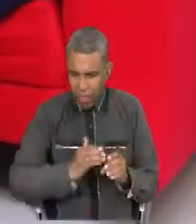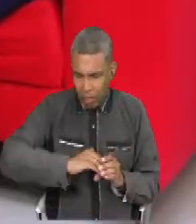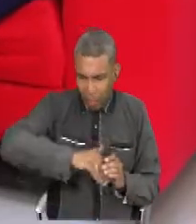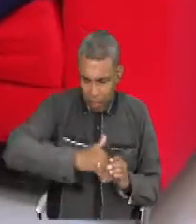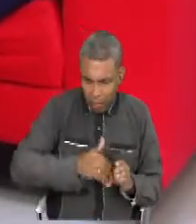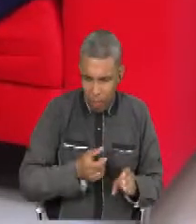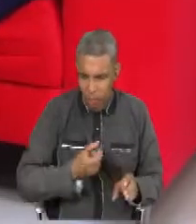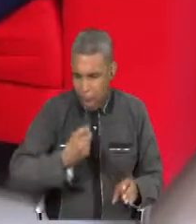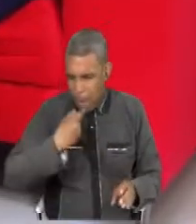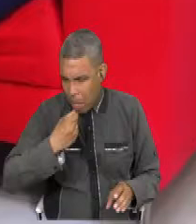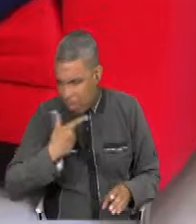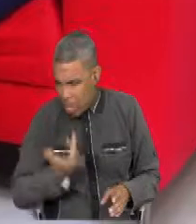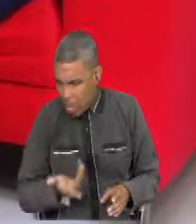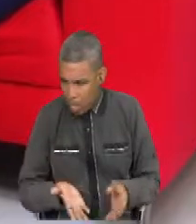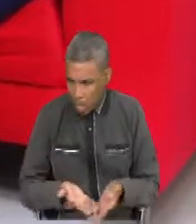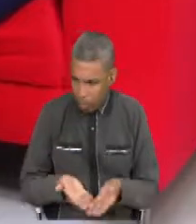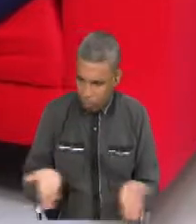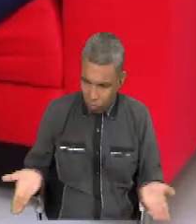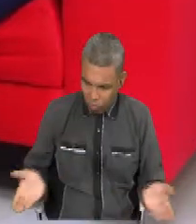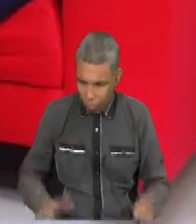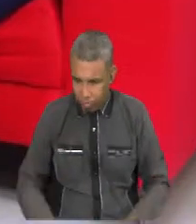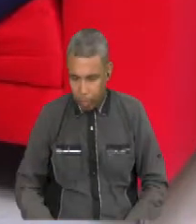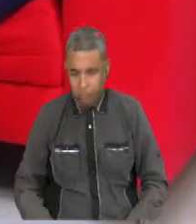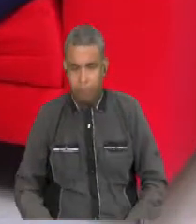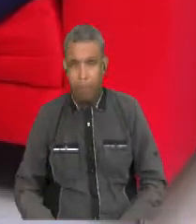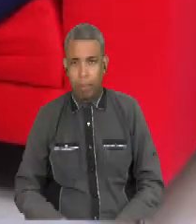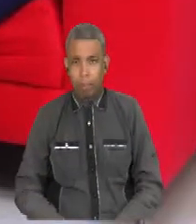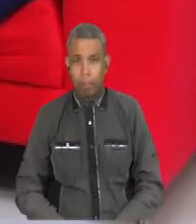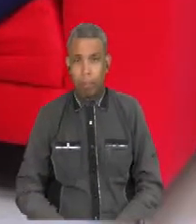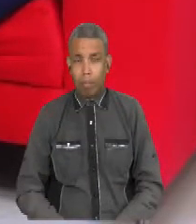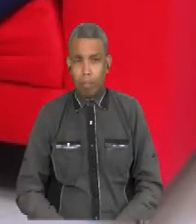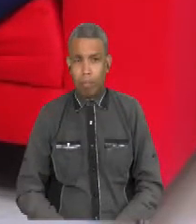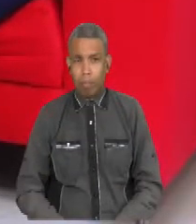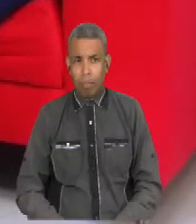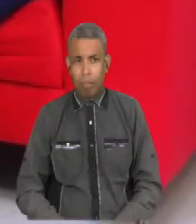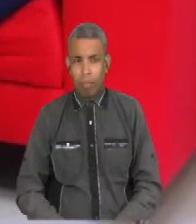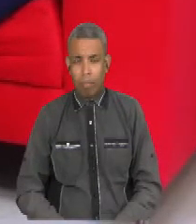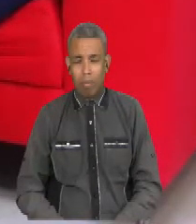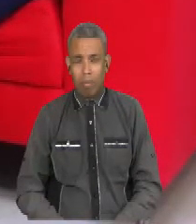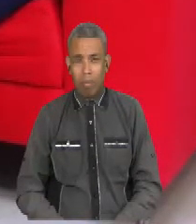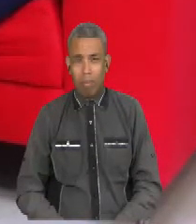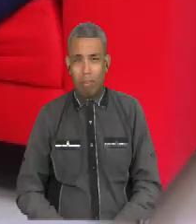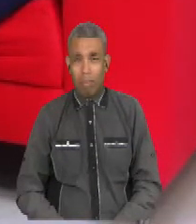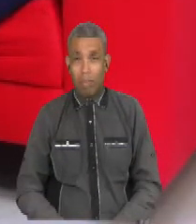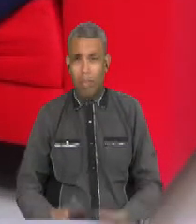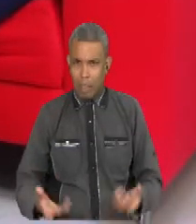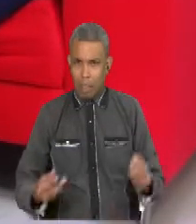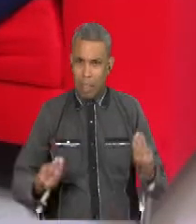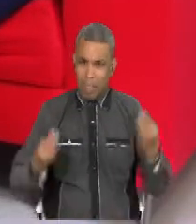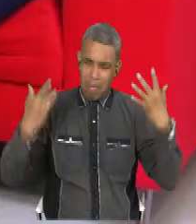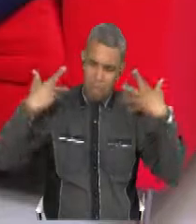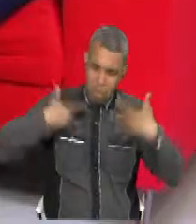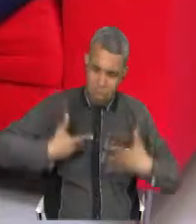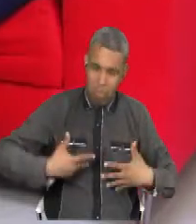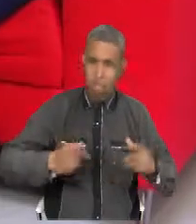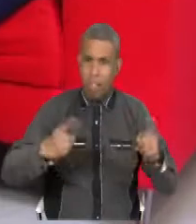pastillas. Sí, entonces vendemos también, aparte de la lencería y los disfraces,